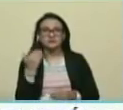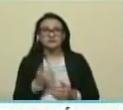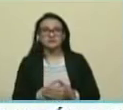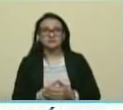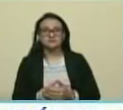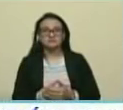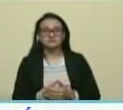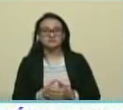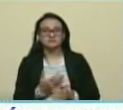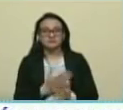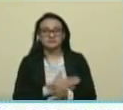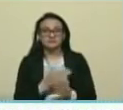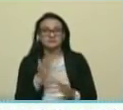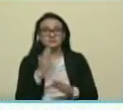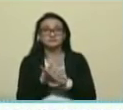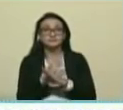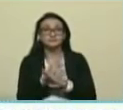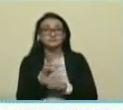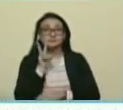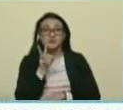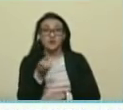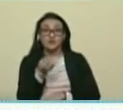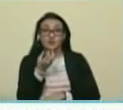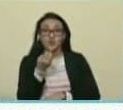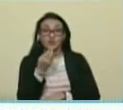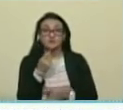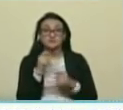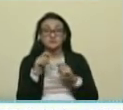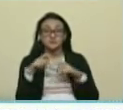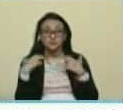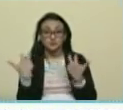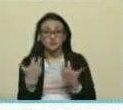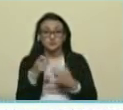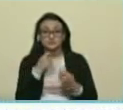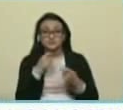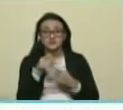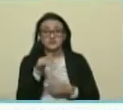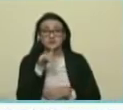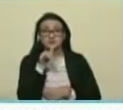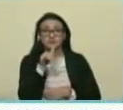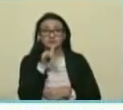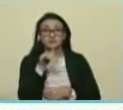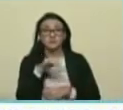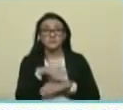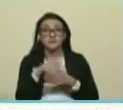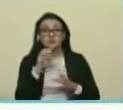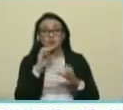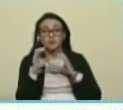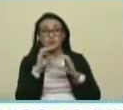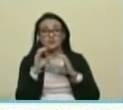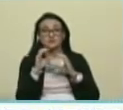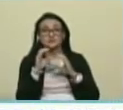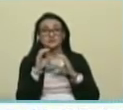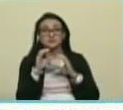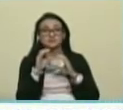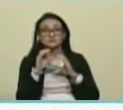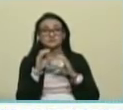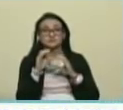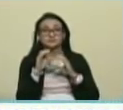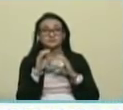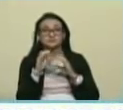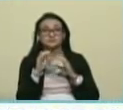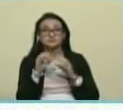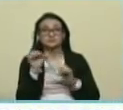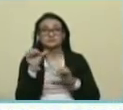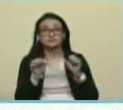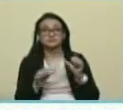Antes de ello, vámonos en vivo y directo al Palacio de Miraflores, rueda de prensa importantísima del ministro de Comunicación, Jorge Rodríguez. Javier